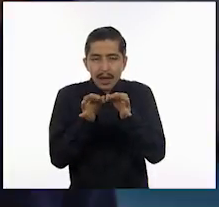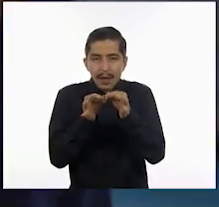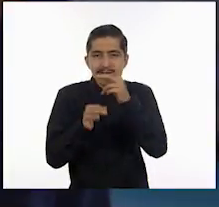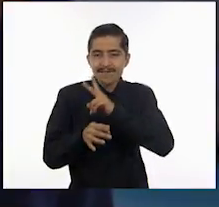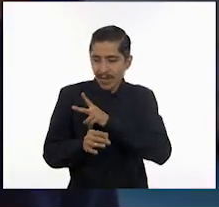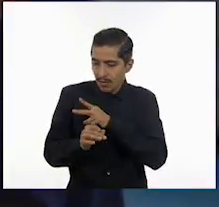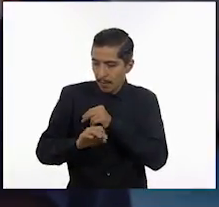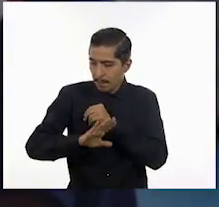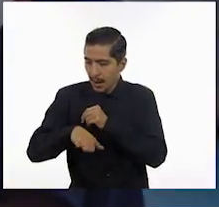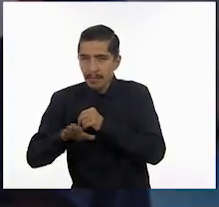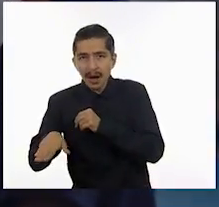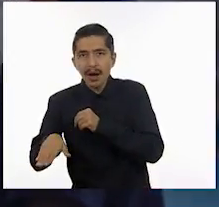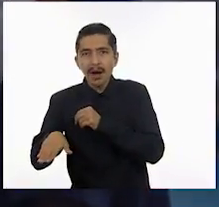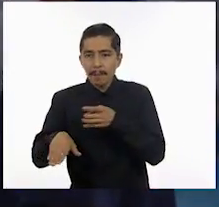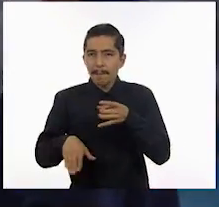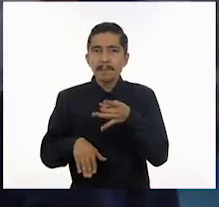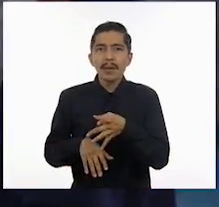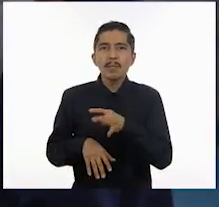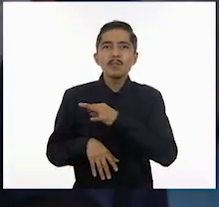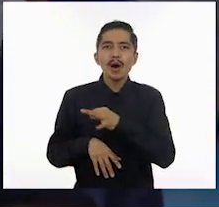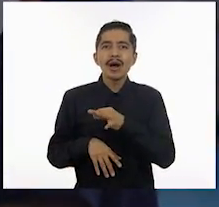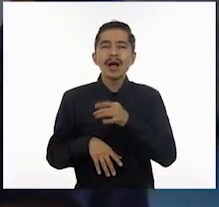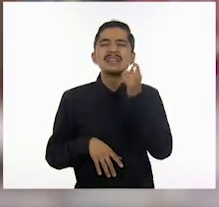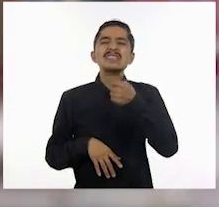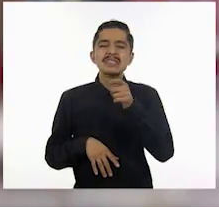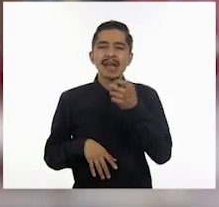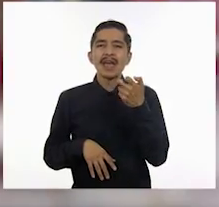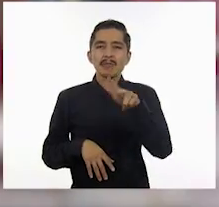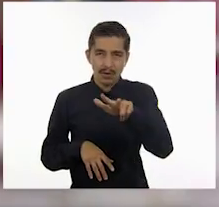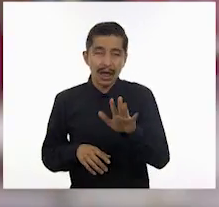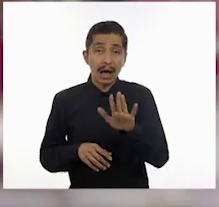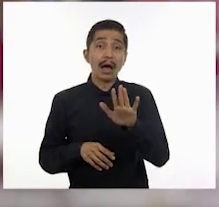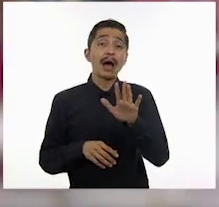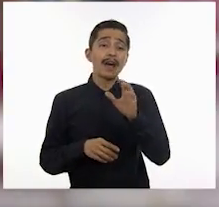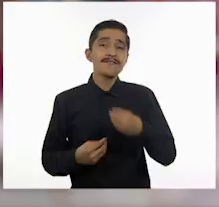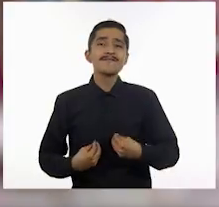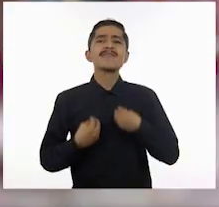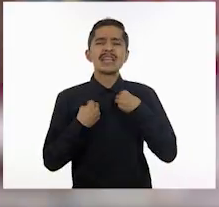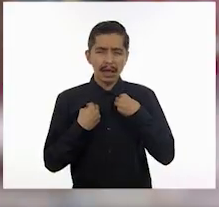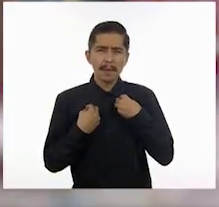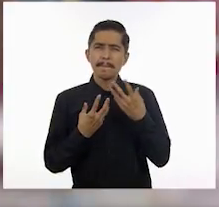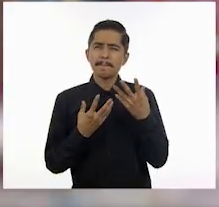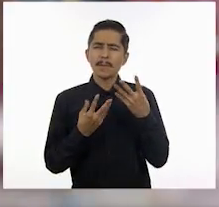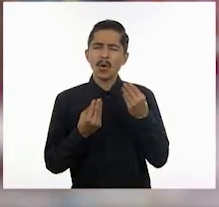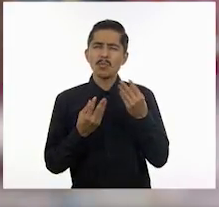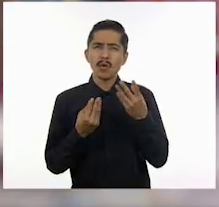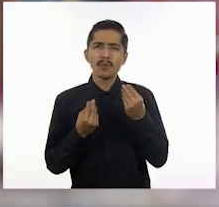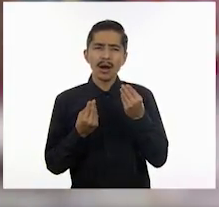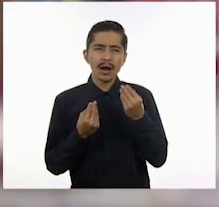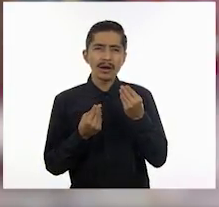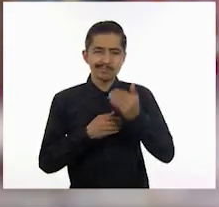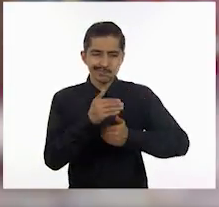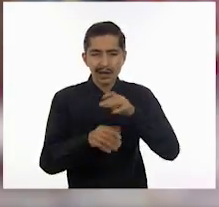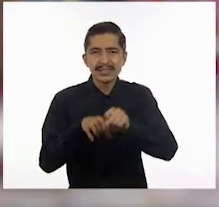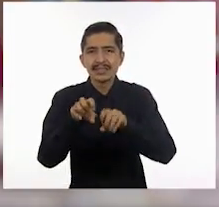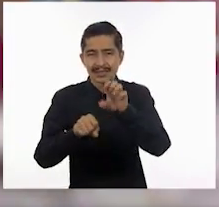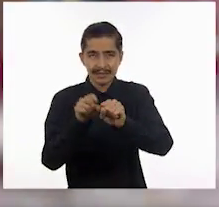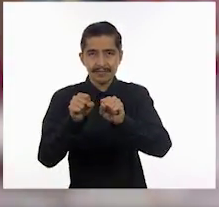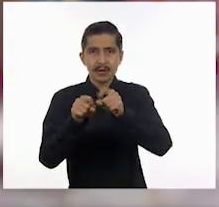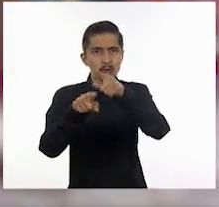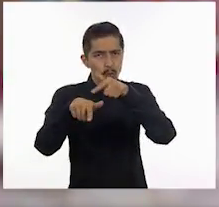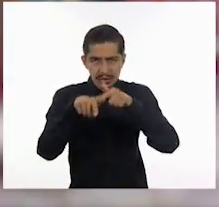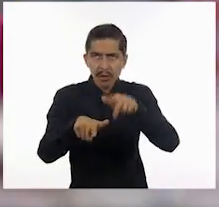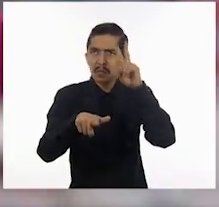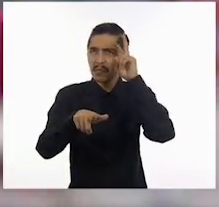virus, ayudando a acabar con una crisis de ébola. La vida te va a poner miles de retos. Está en ti seguir